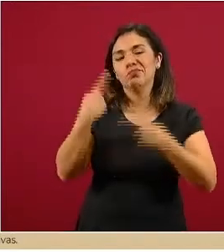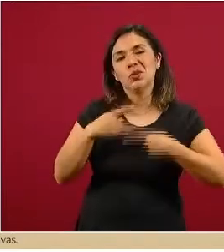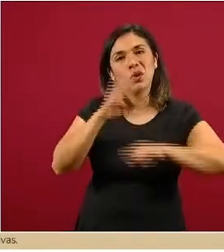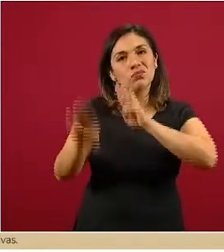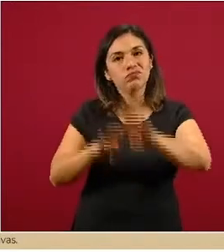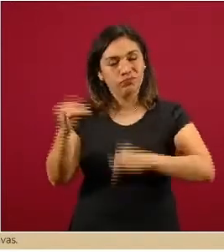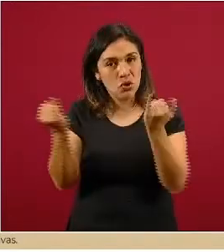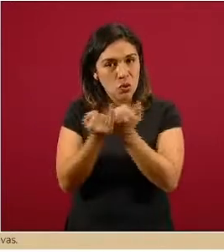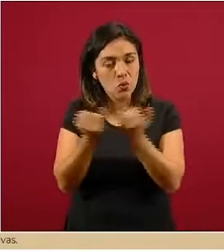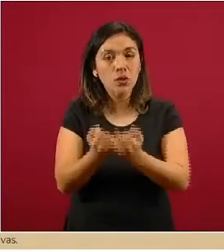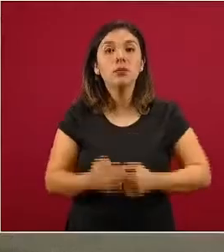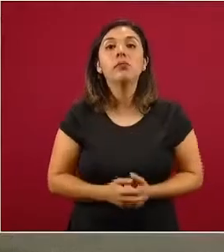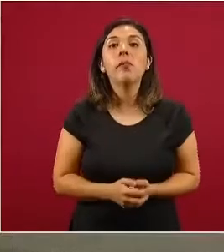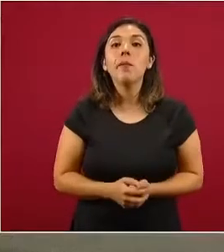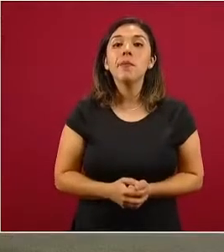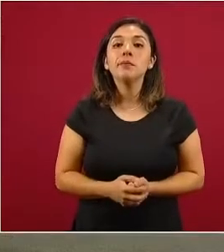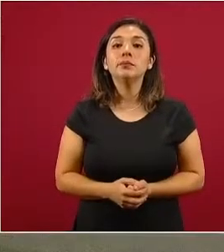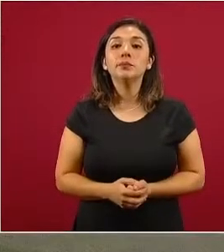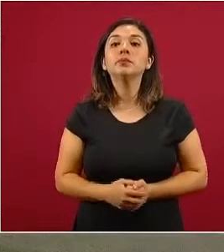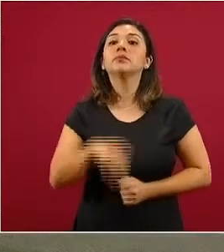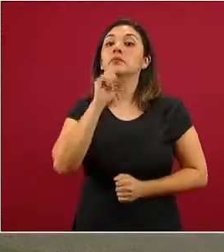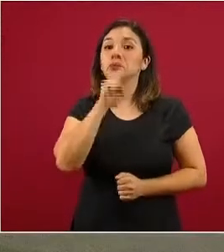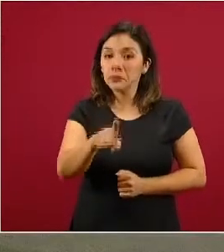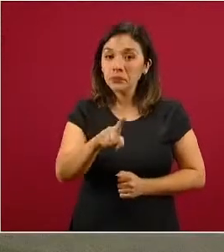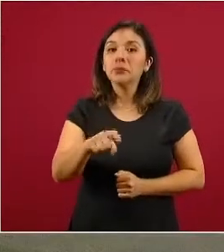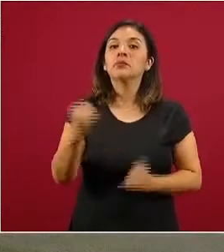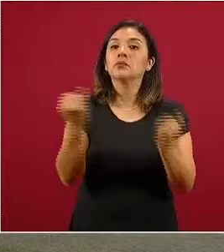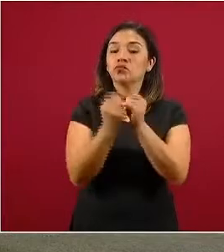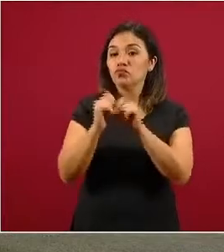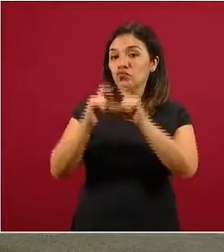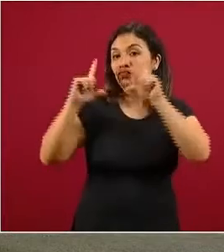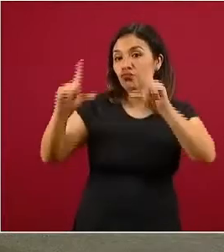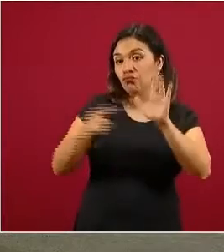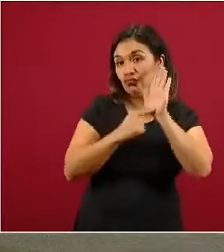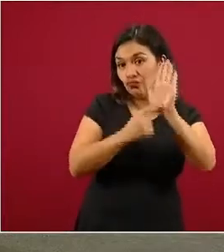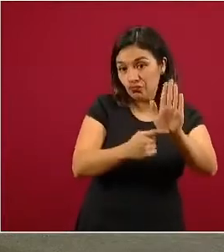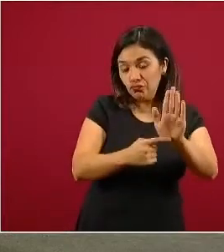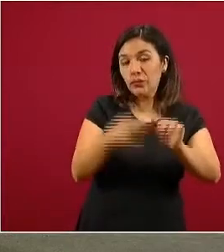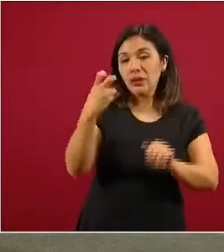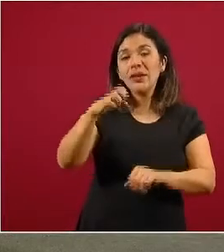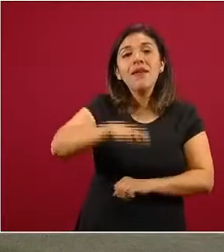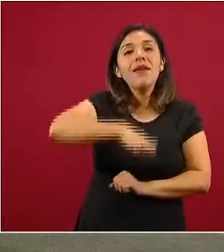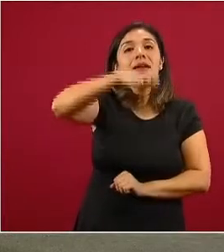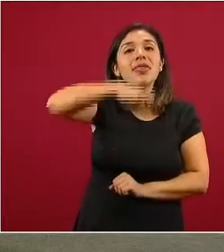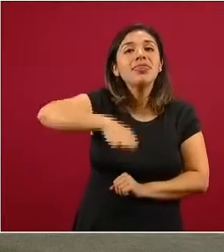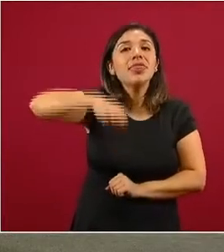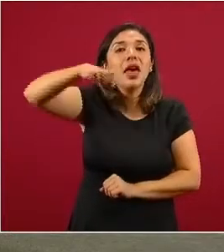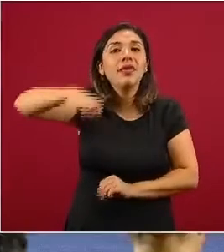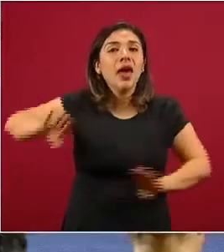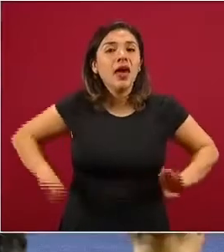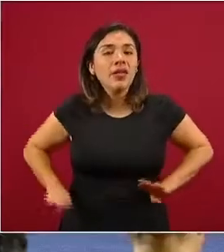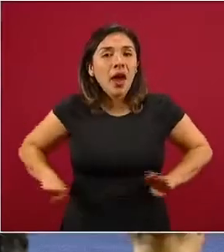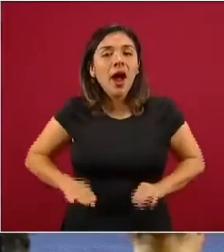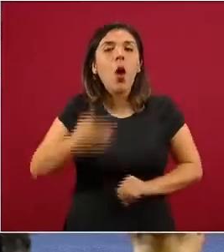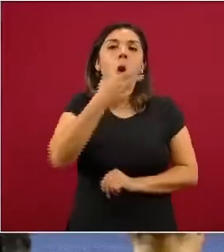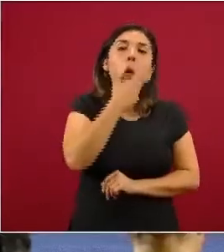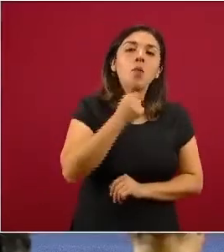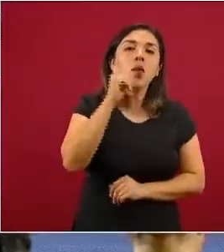se empezaba a ver, cosa que se ha seguido observando en las semanas subsecuentes, pero por precaución para que esta tendencia no